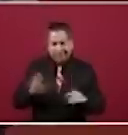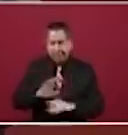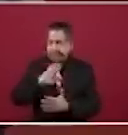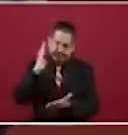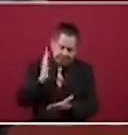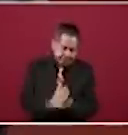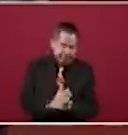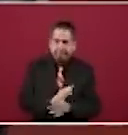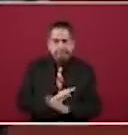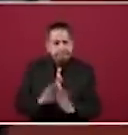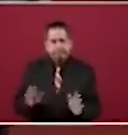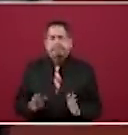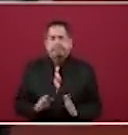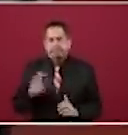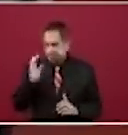terminó.